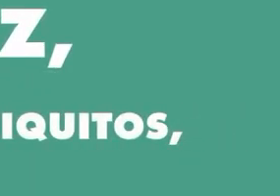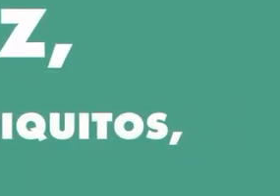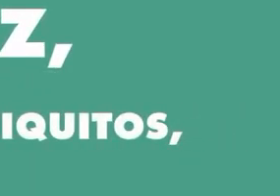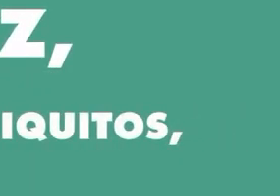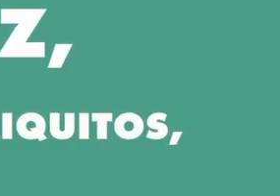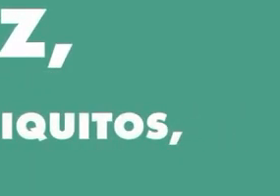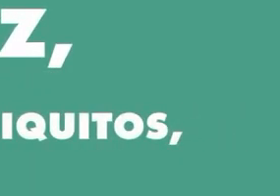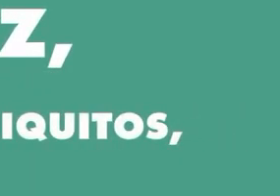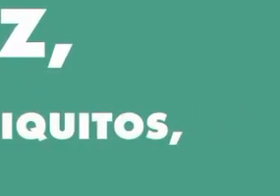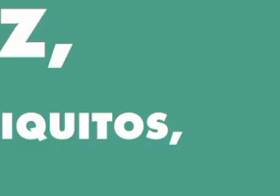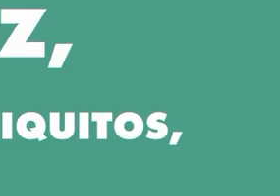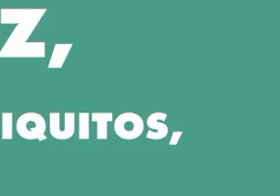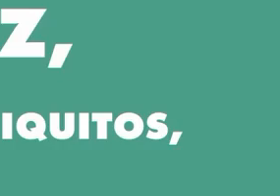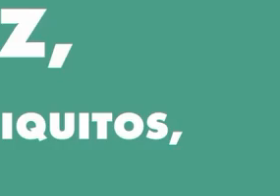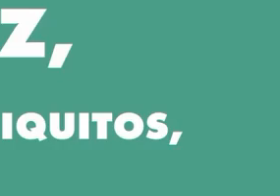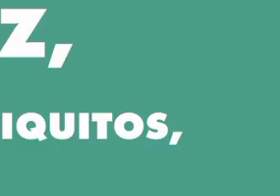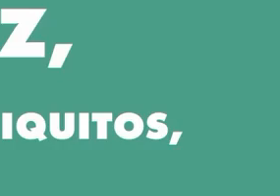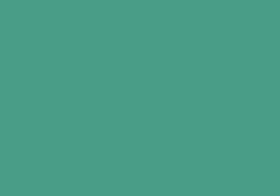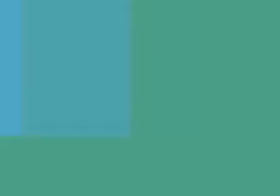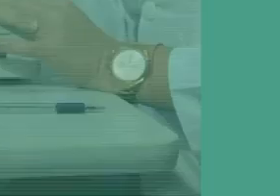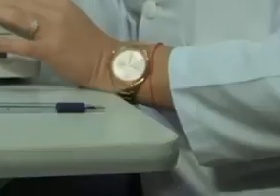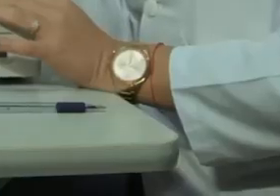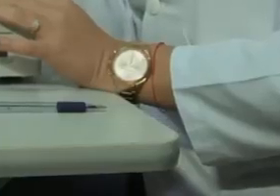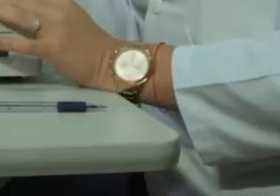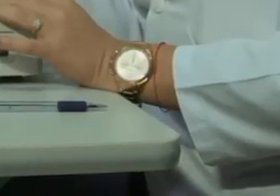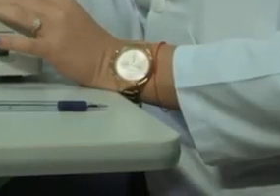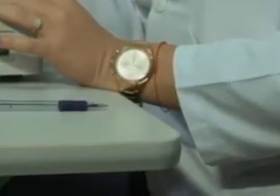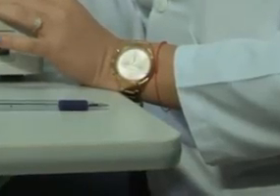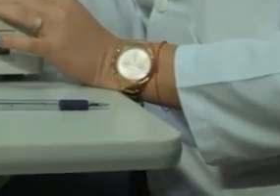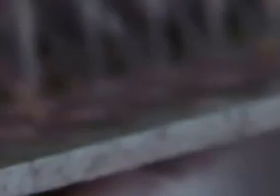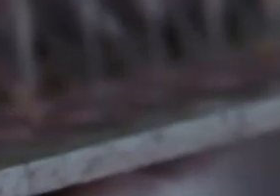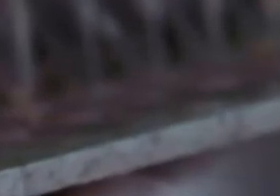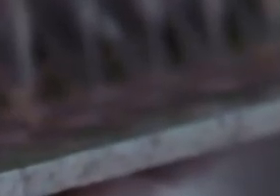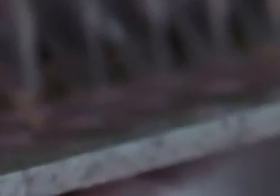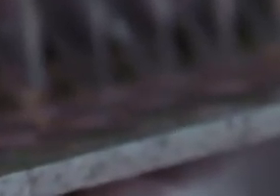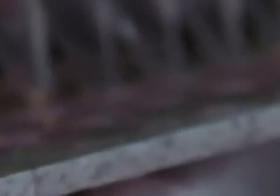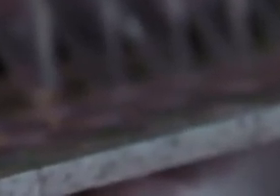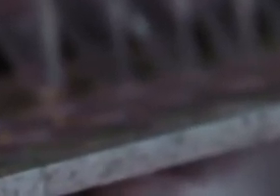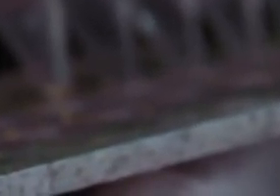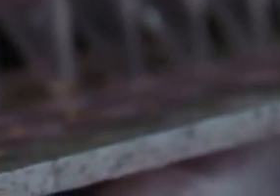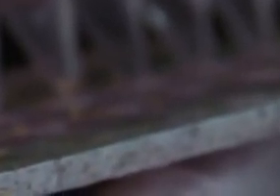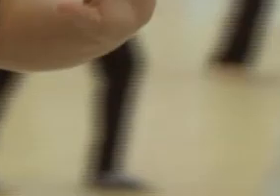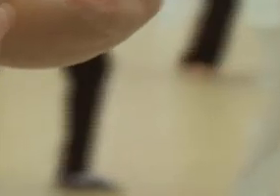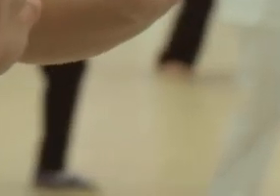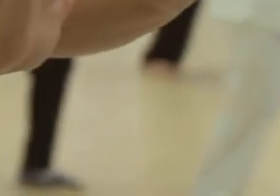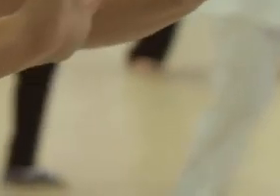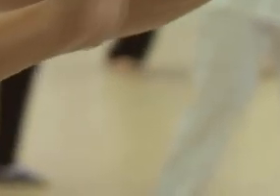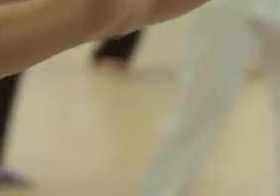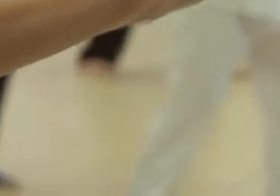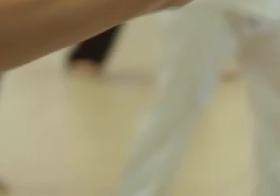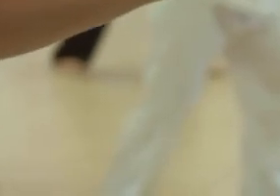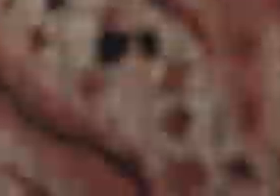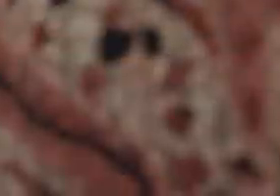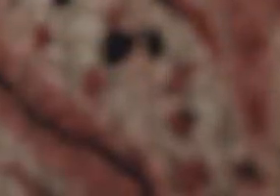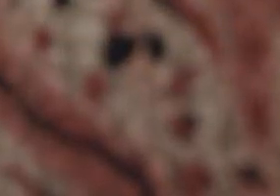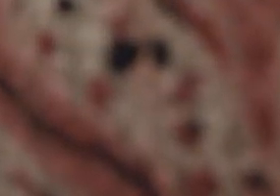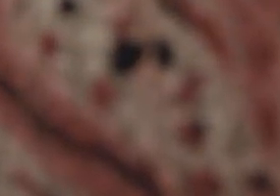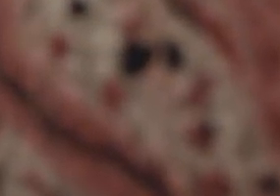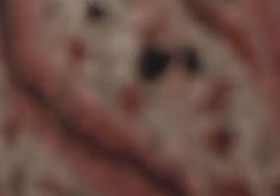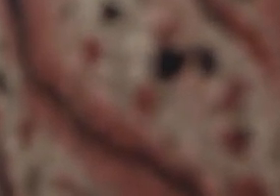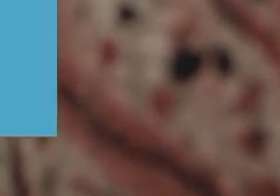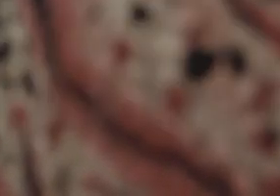Vos, Amor para los más chiquitos, Operación Milagro, Programa Oncológico, Programa de Medicina Natural y